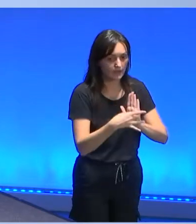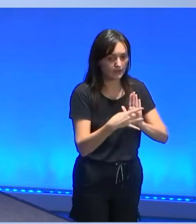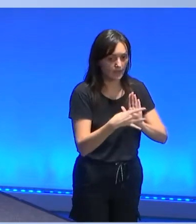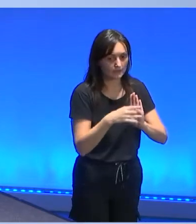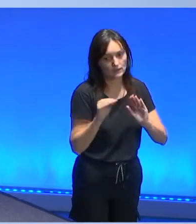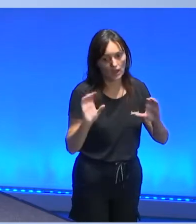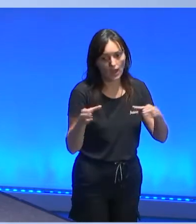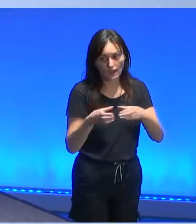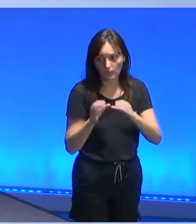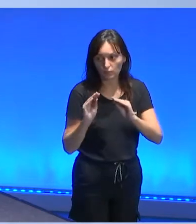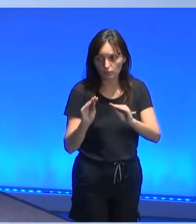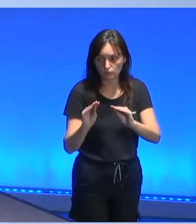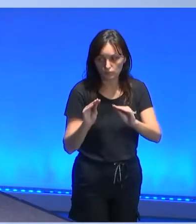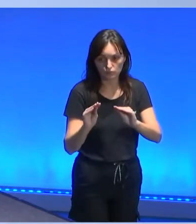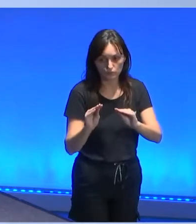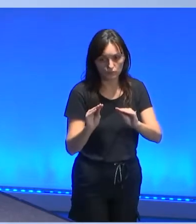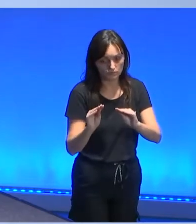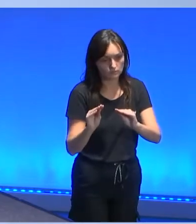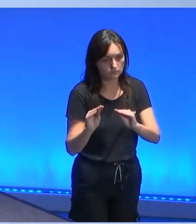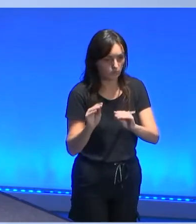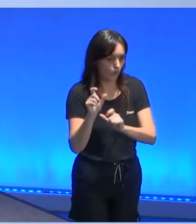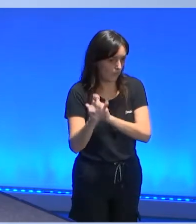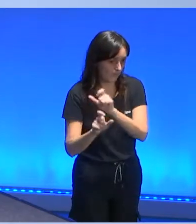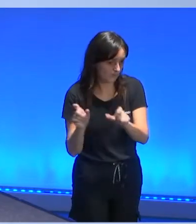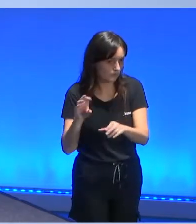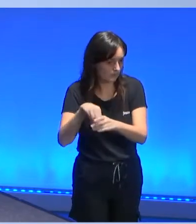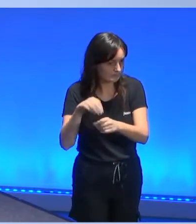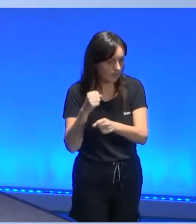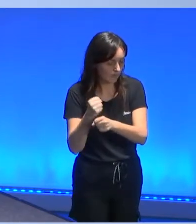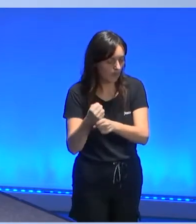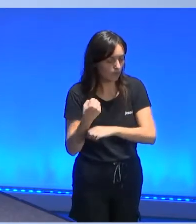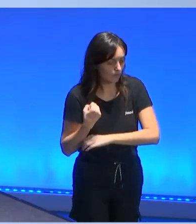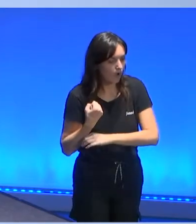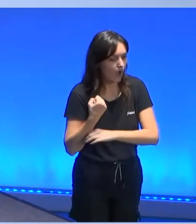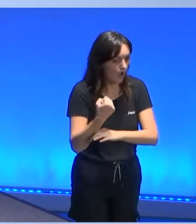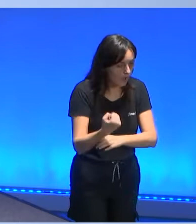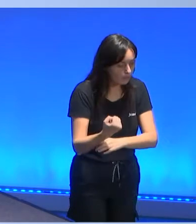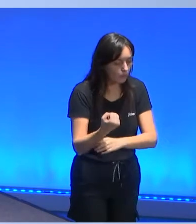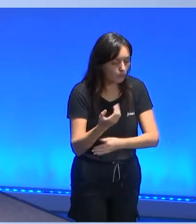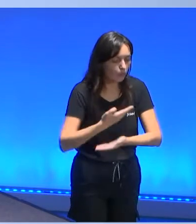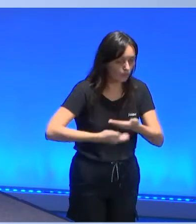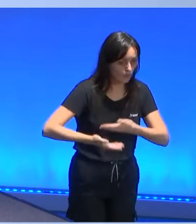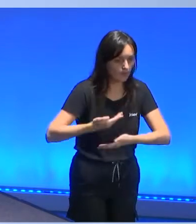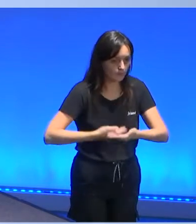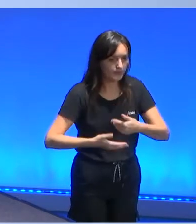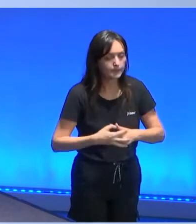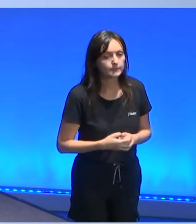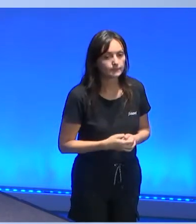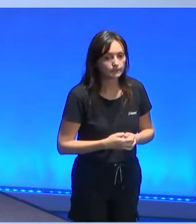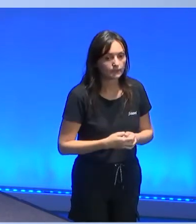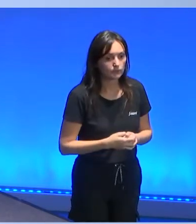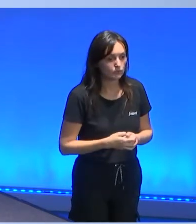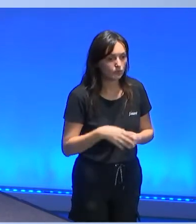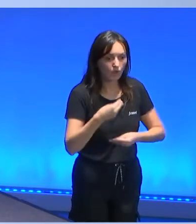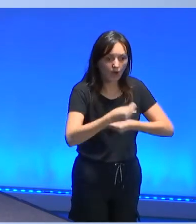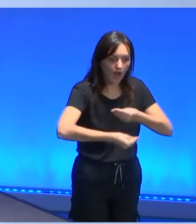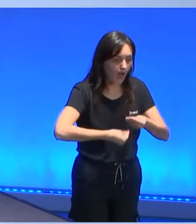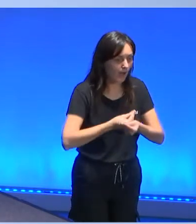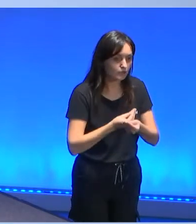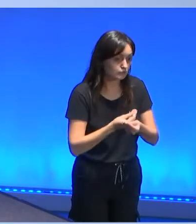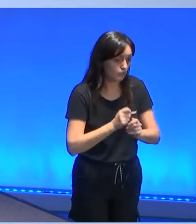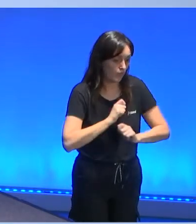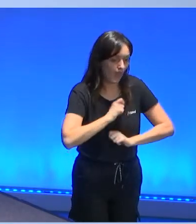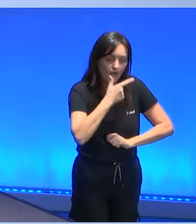equipo. Siempre hay un equipo de personas que van apoyando y trabajando codo con codo. Porque lo habéis hecho